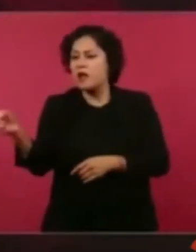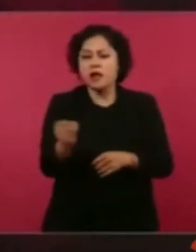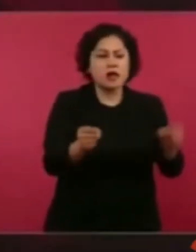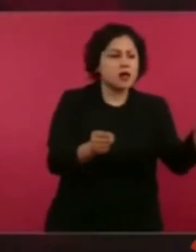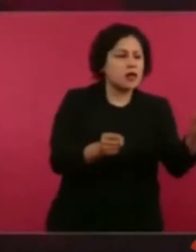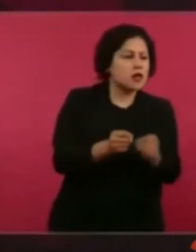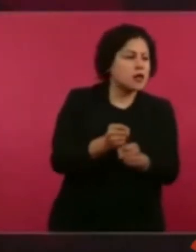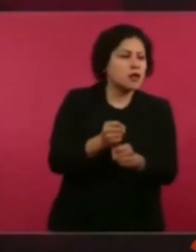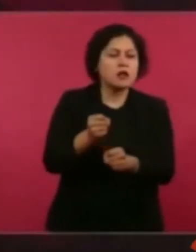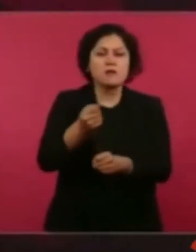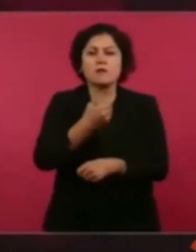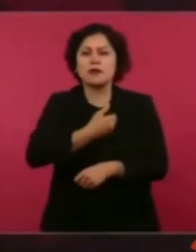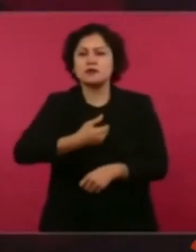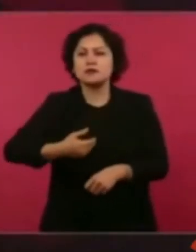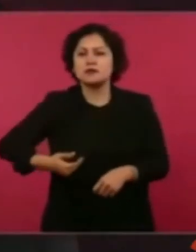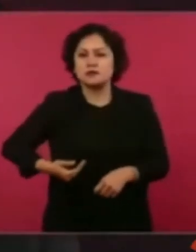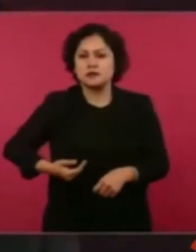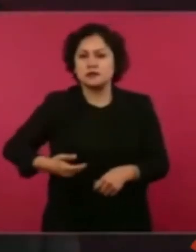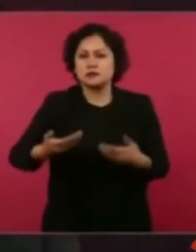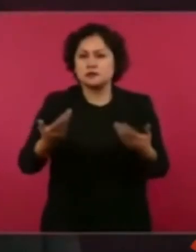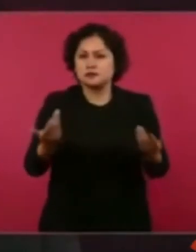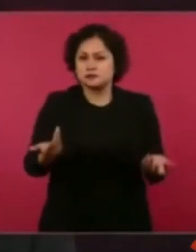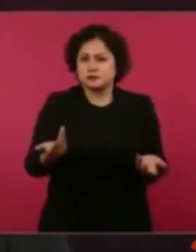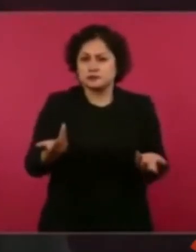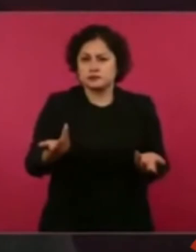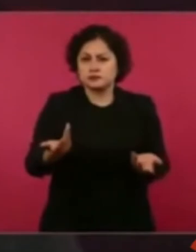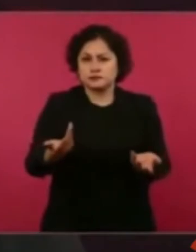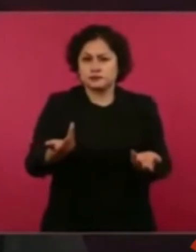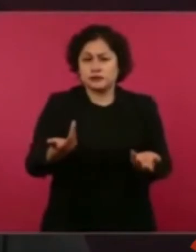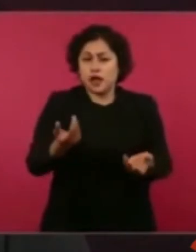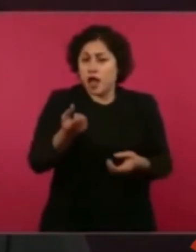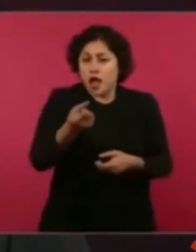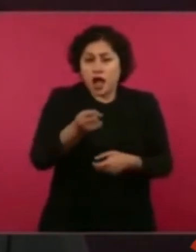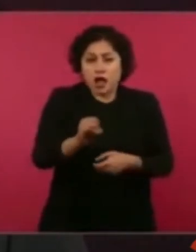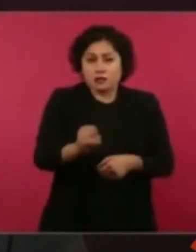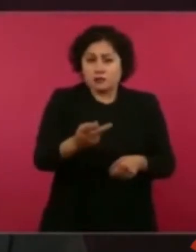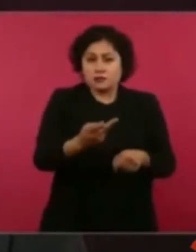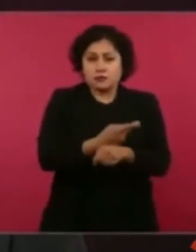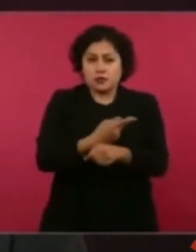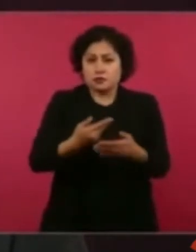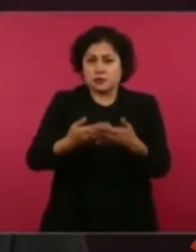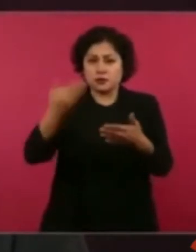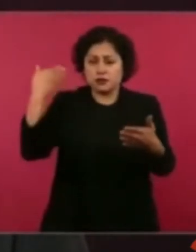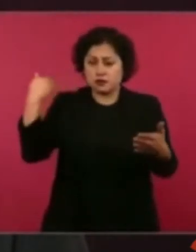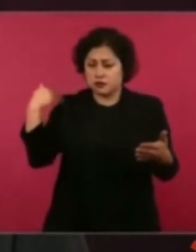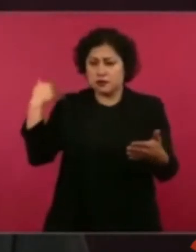Esa es la historia de los pueblos de América Latina.